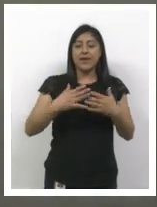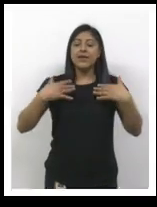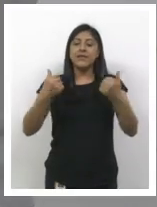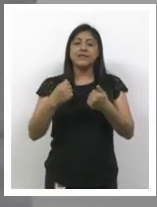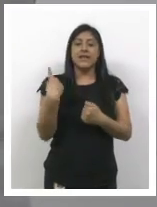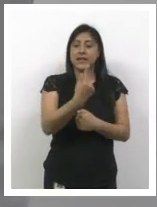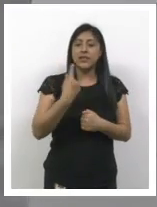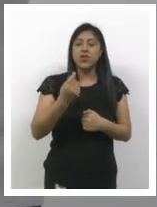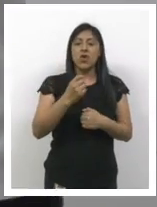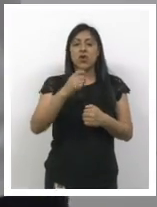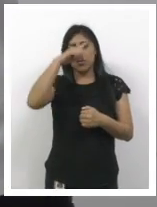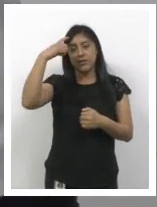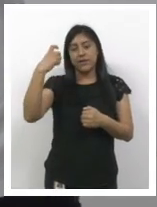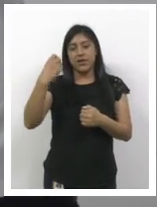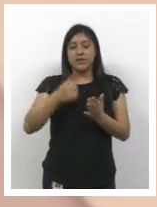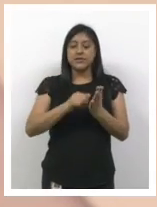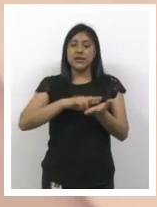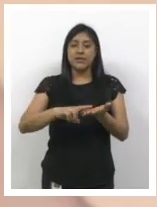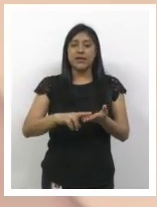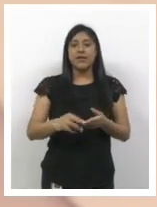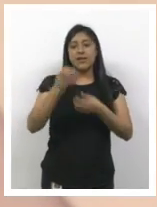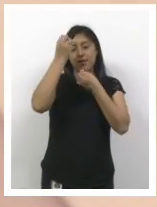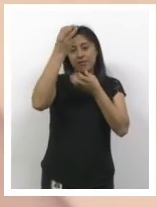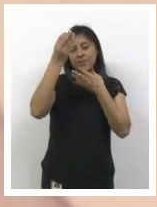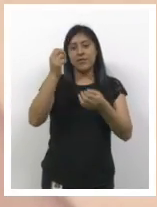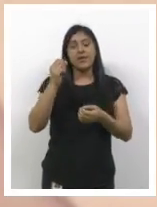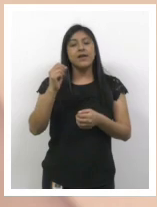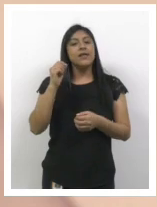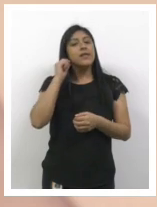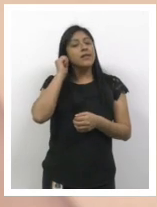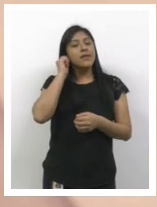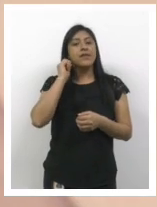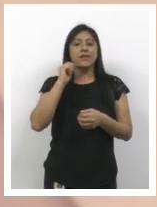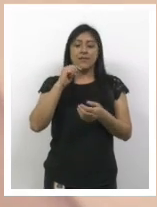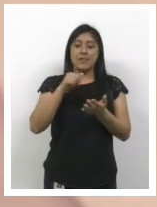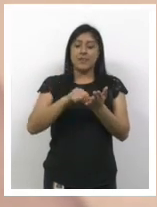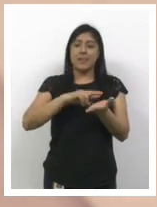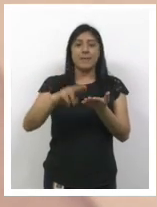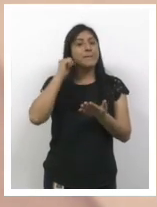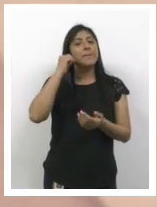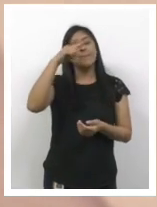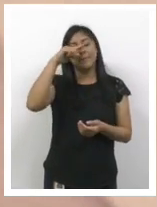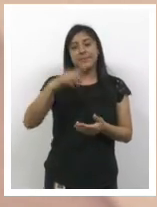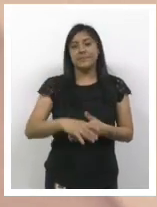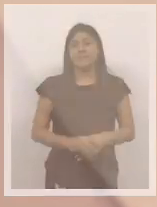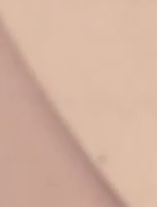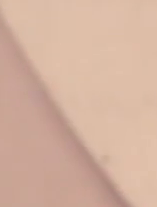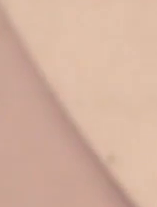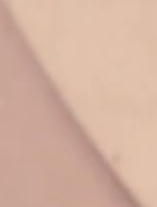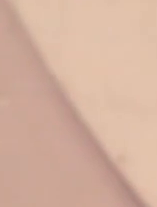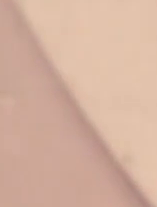en la productividad y bienestar de todo el personal de RENAP. Para InfoRENAP GT, Katherine García.